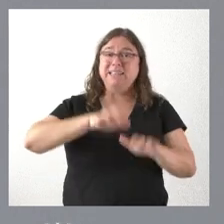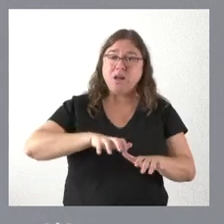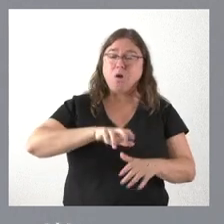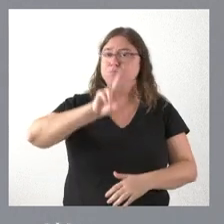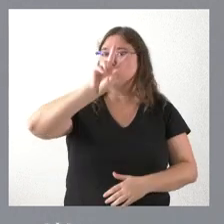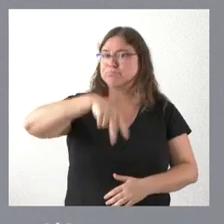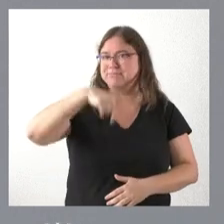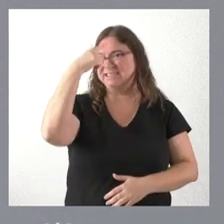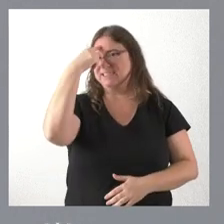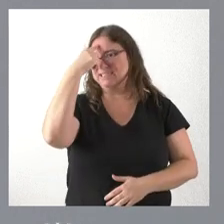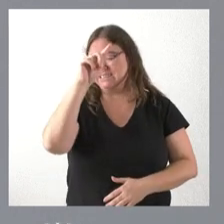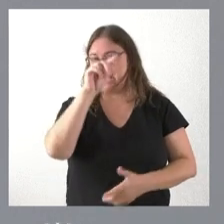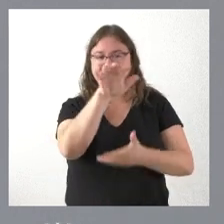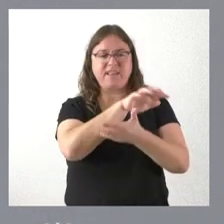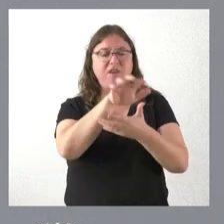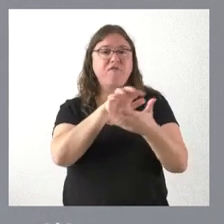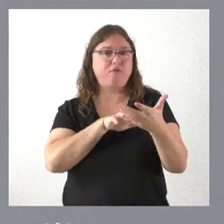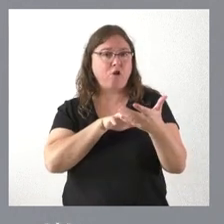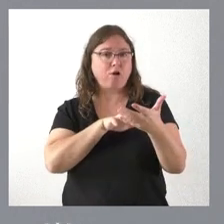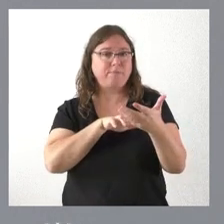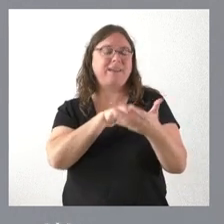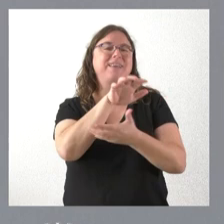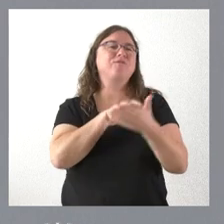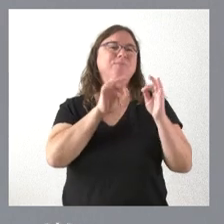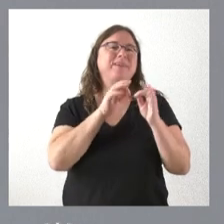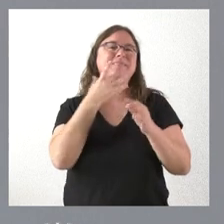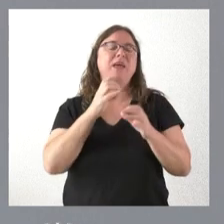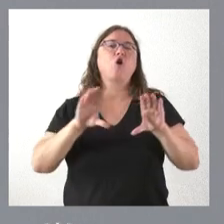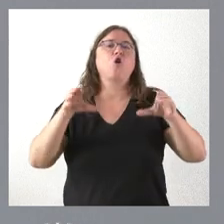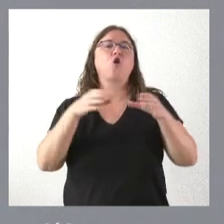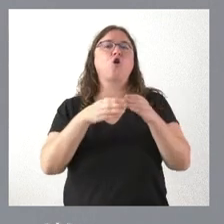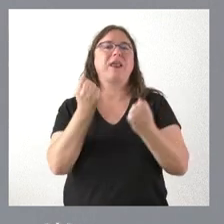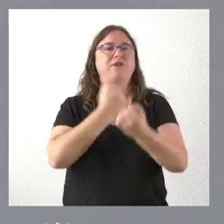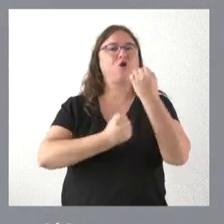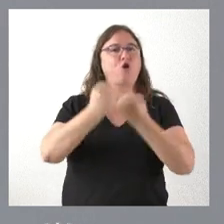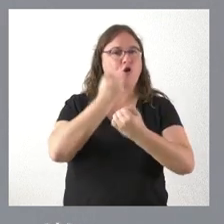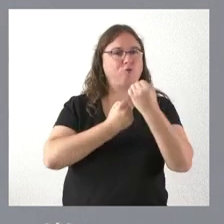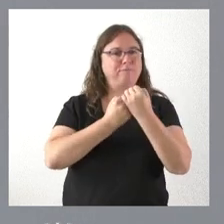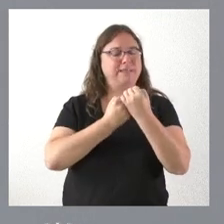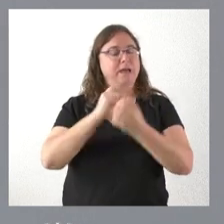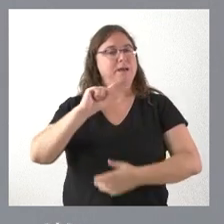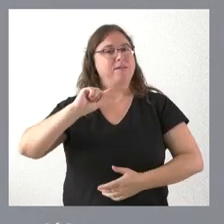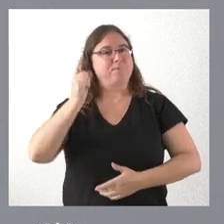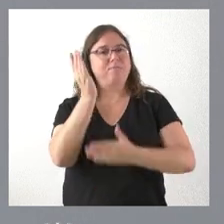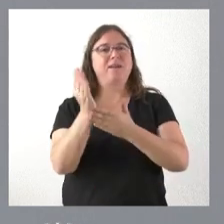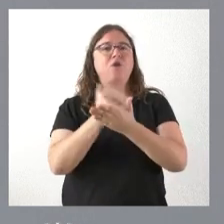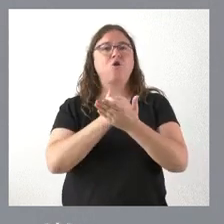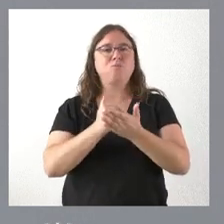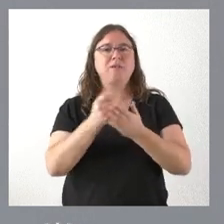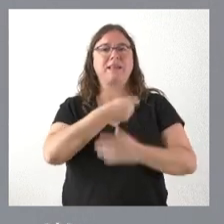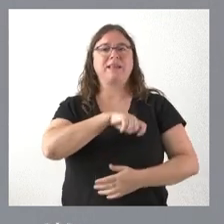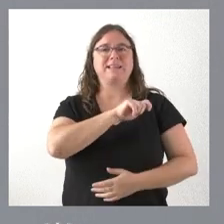ustedes según los informes del colegio de economistas del Consejo de colegios de España la primera comunidad Autónoma de España